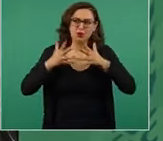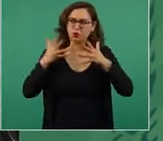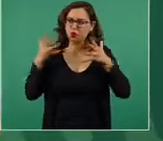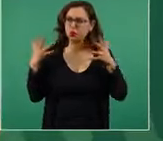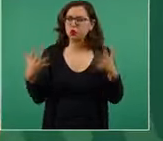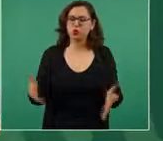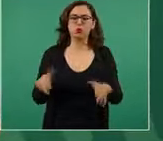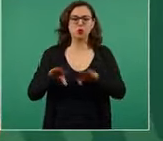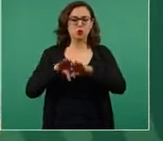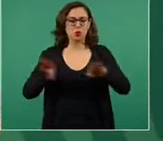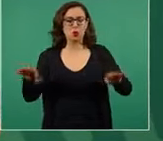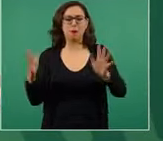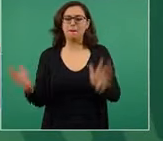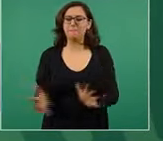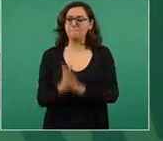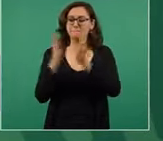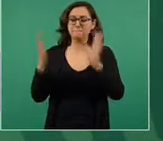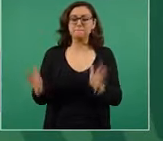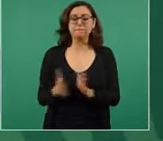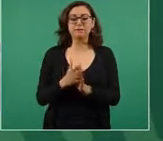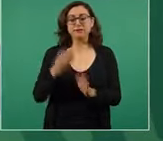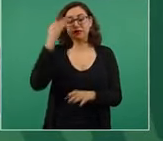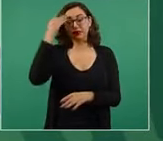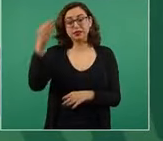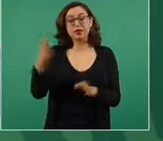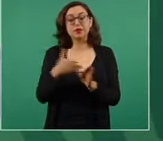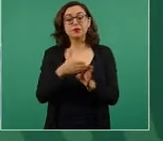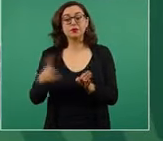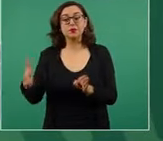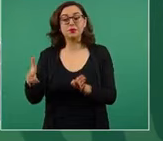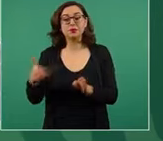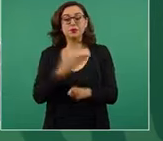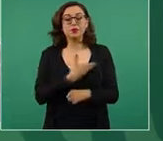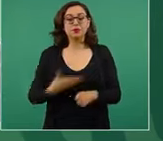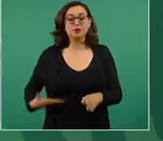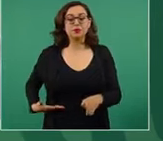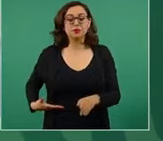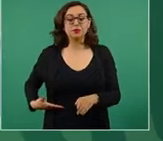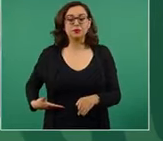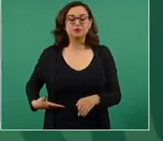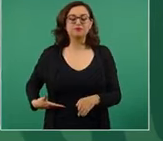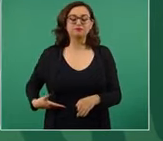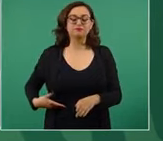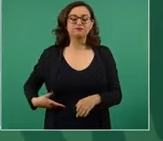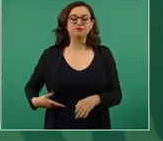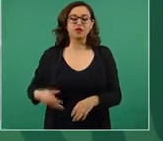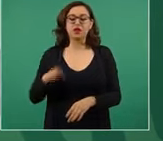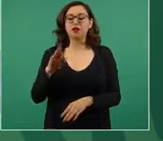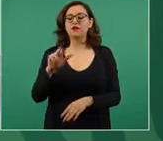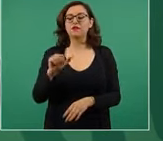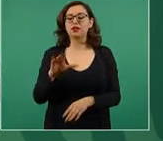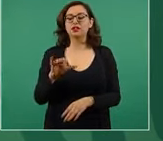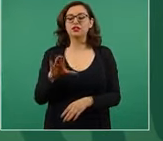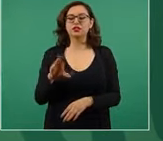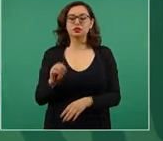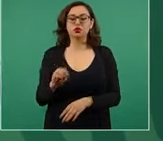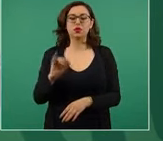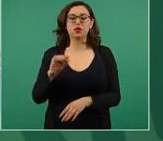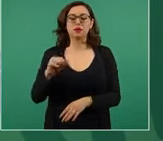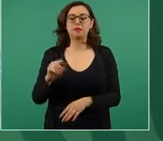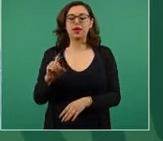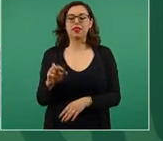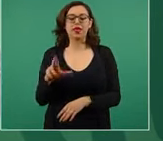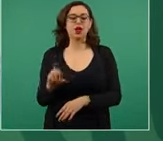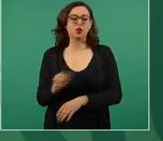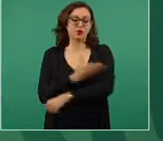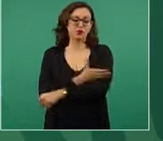desde entonces, durante la presidencia de Francisco I. Madero, el